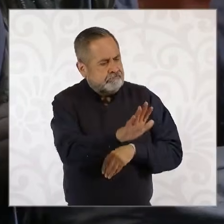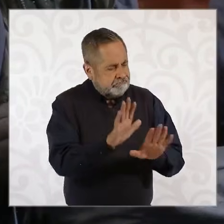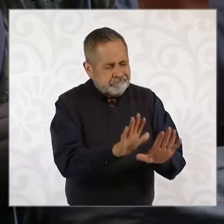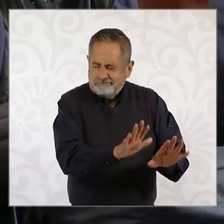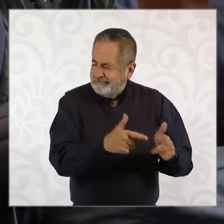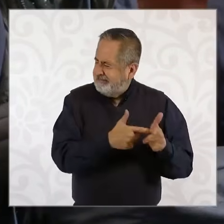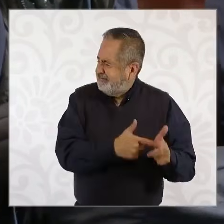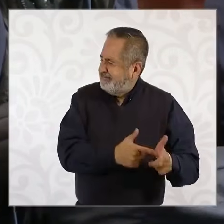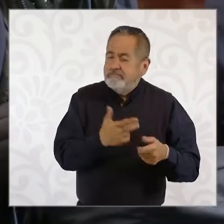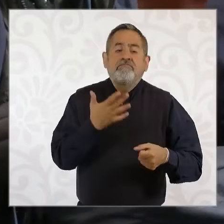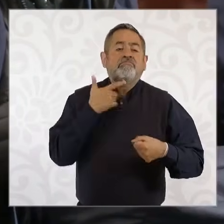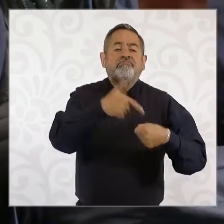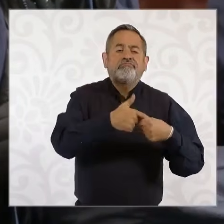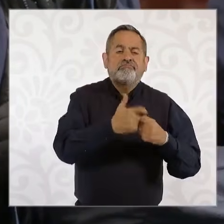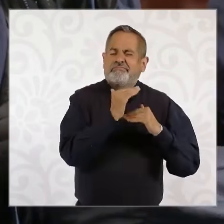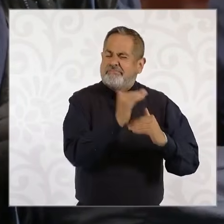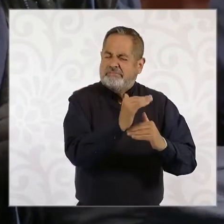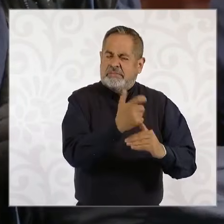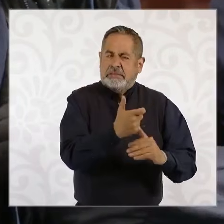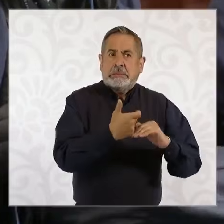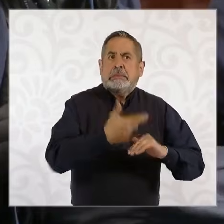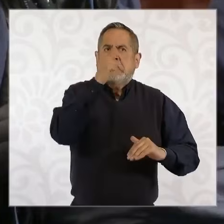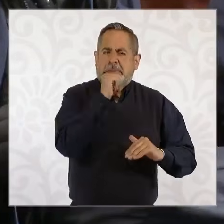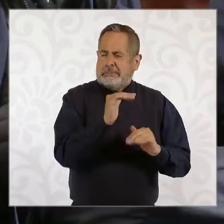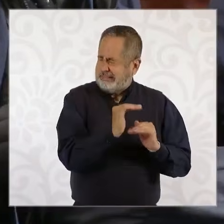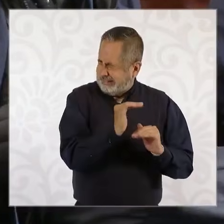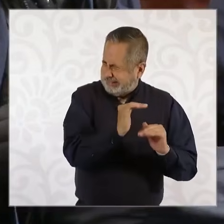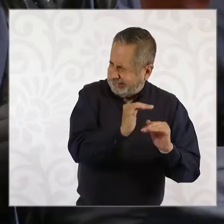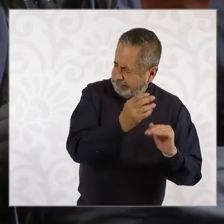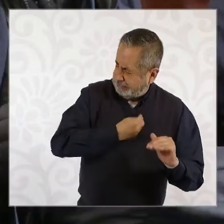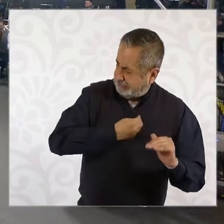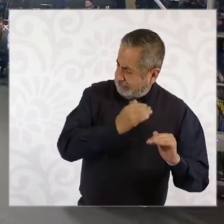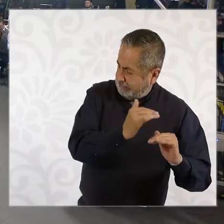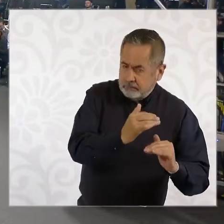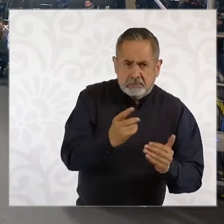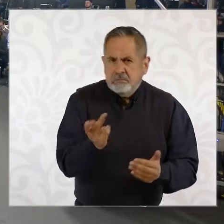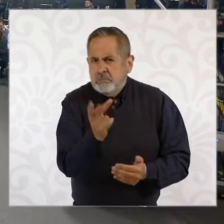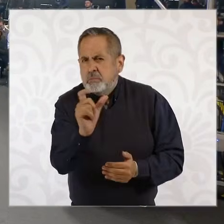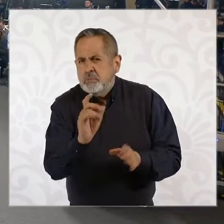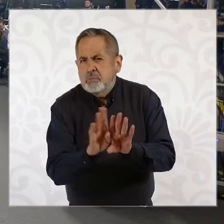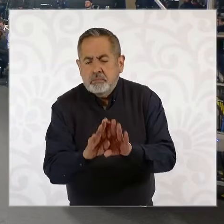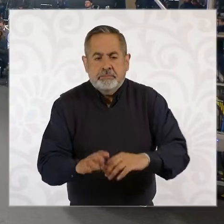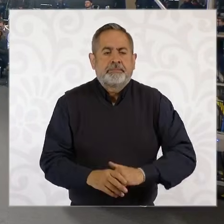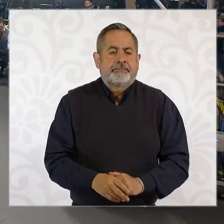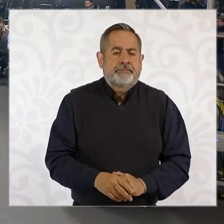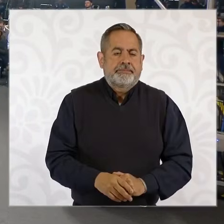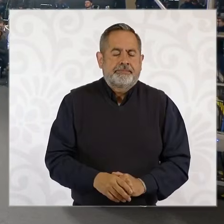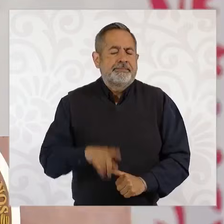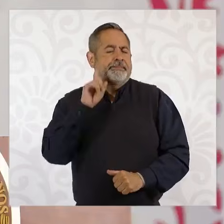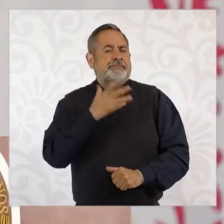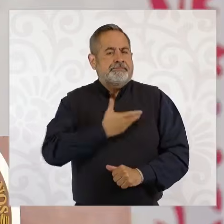qué punto podría resistir esta contención de precios. Bueno, justo aquí en la mañanera hace